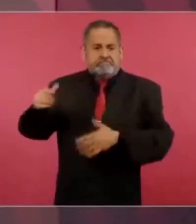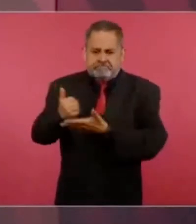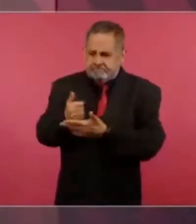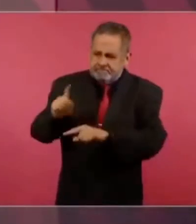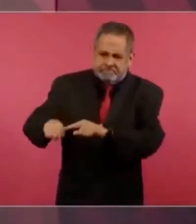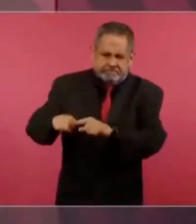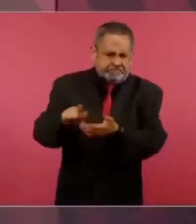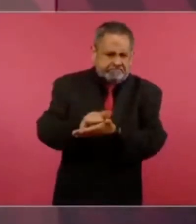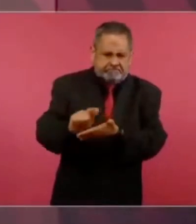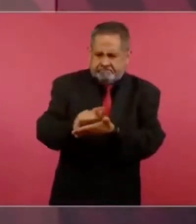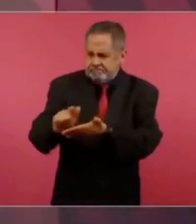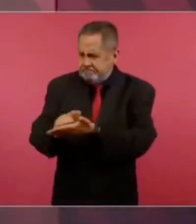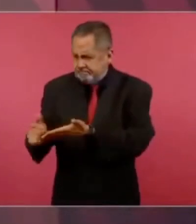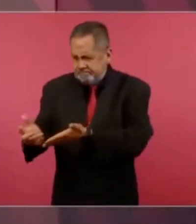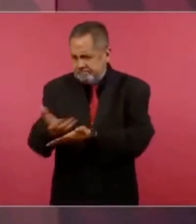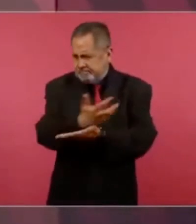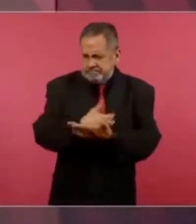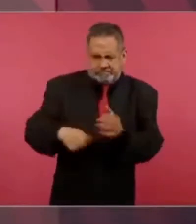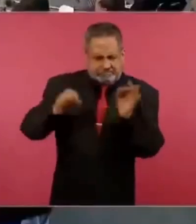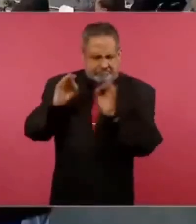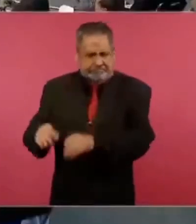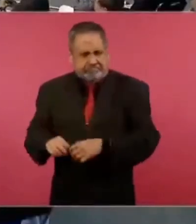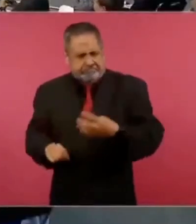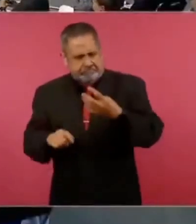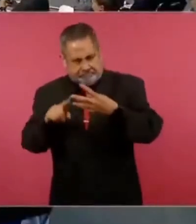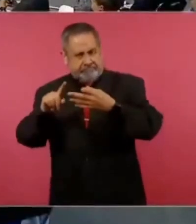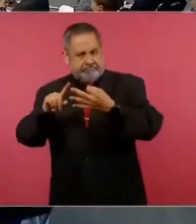social, muy bien. La cuarta misión,